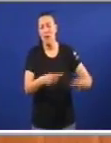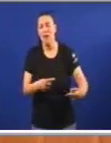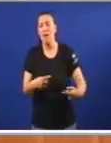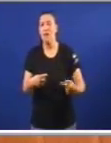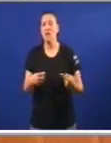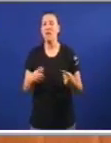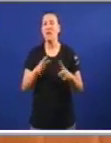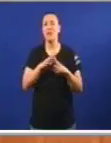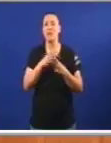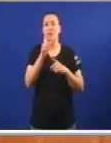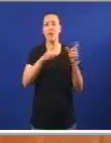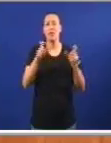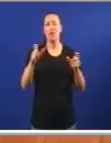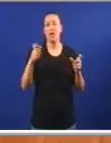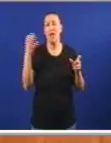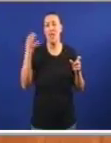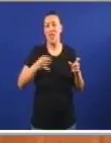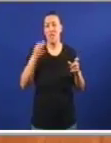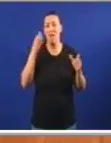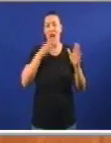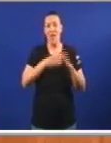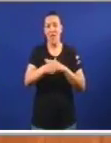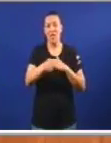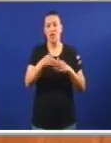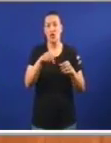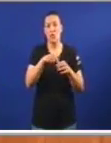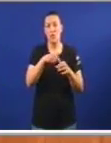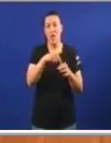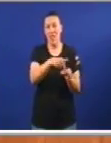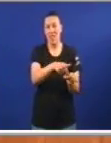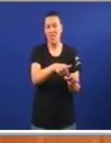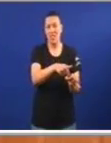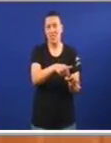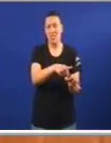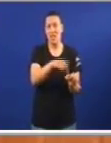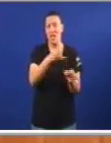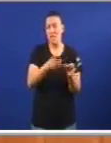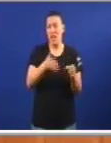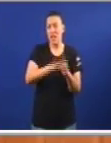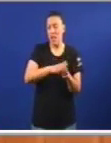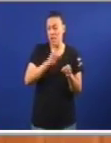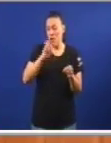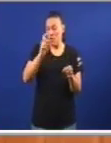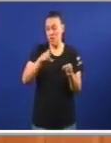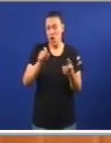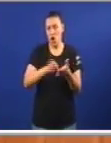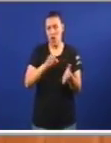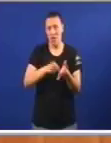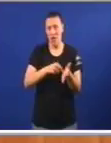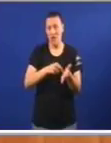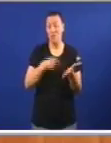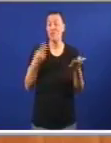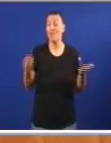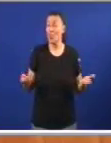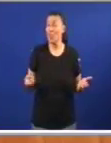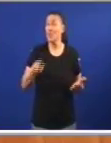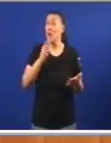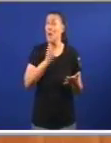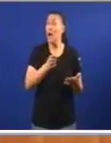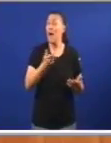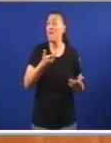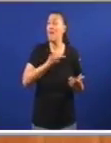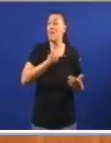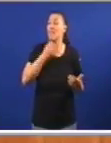en torno ás persoas que deberían acceder a esas prazas nunha oferta pública de emprego. Polo tanto, quen pagan sempre son